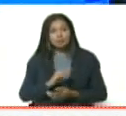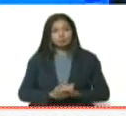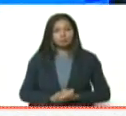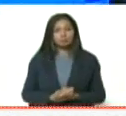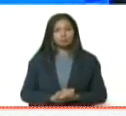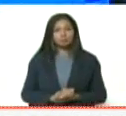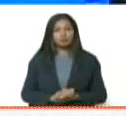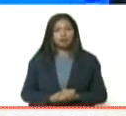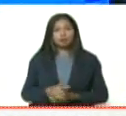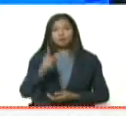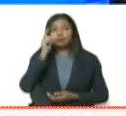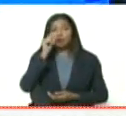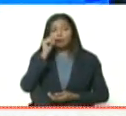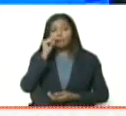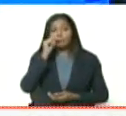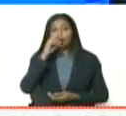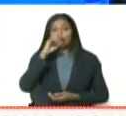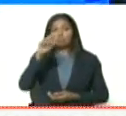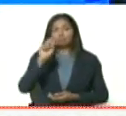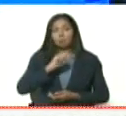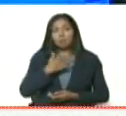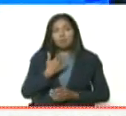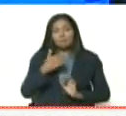a este muchachón llamado Nicolás Maduro.